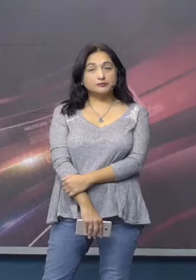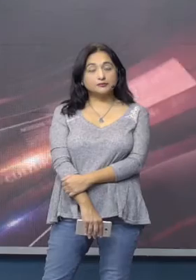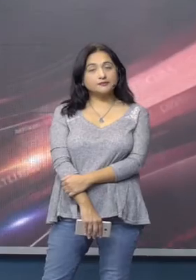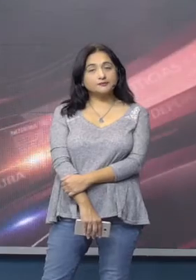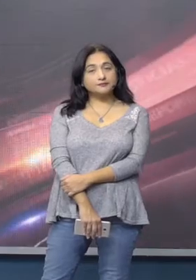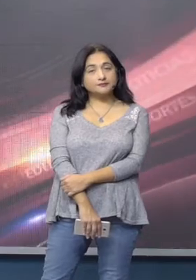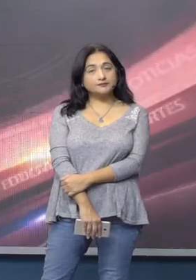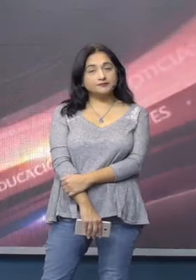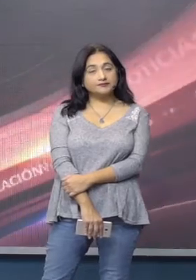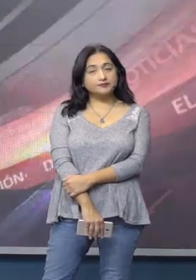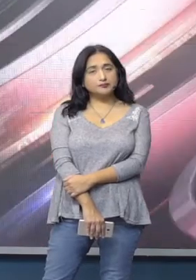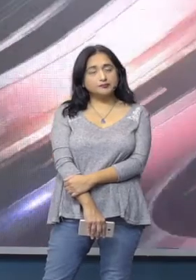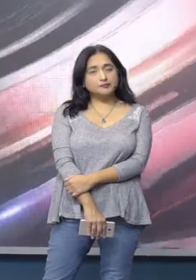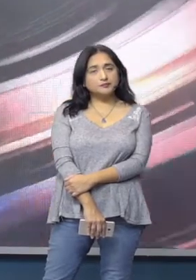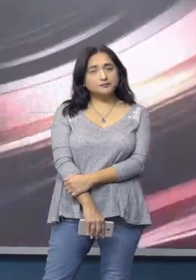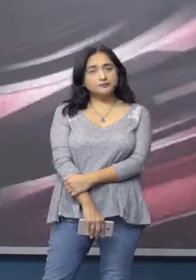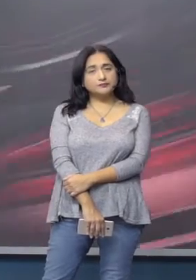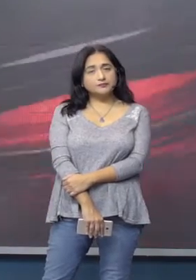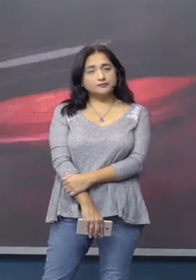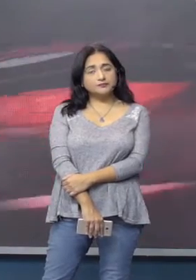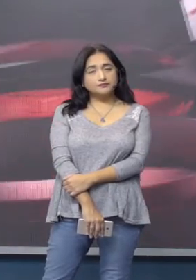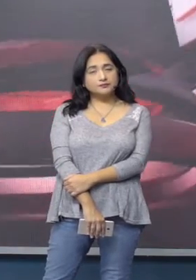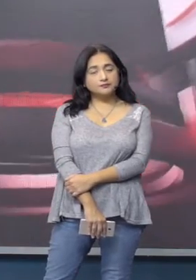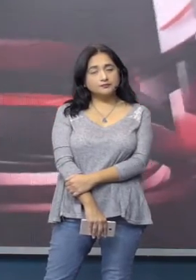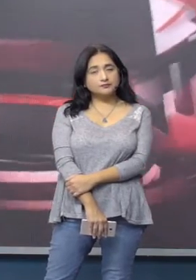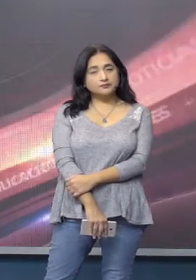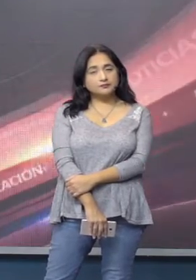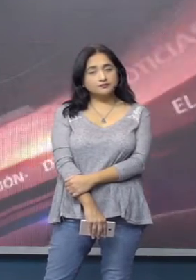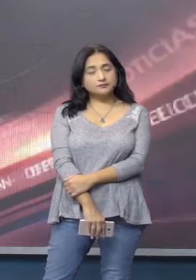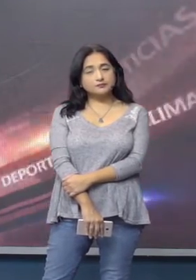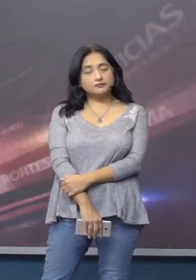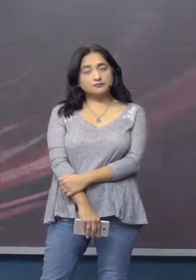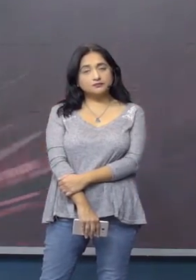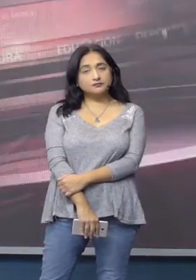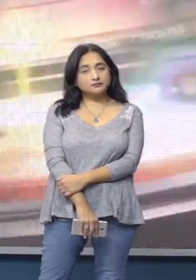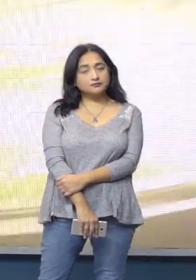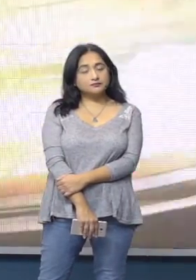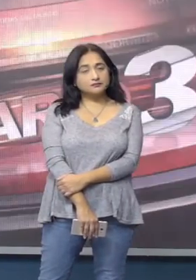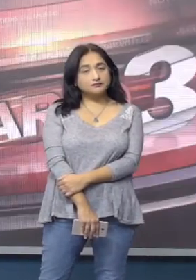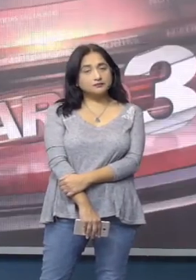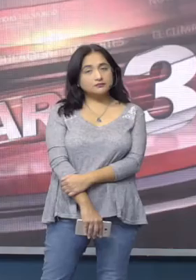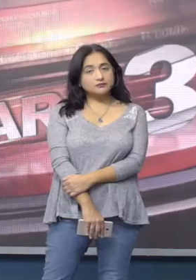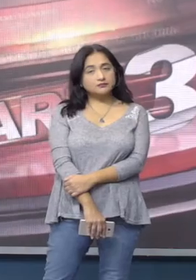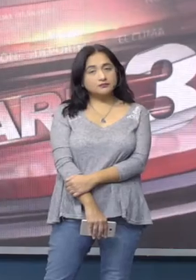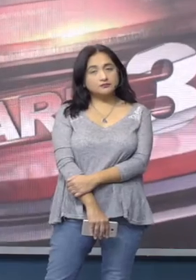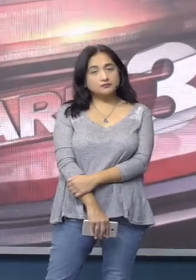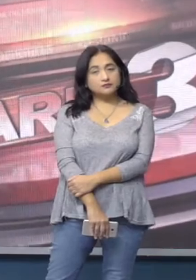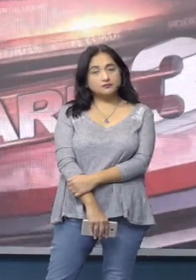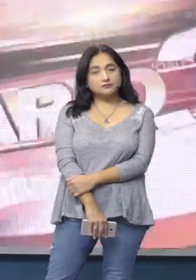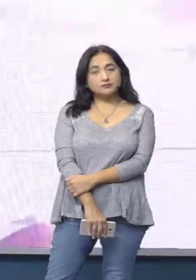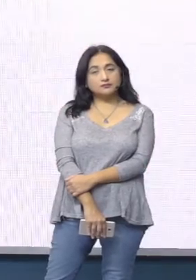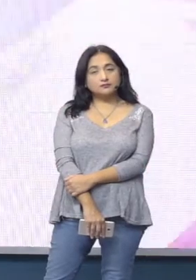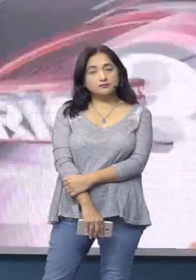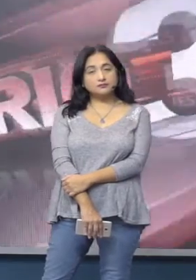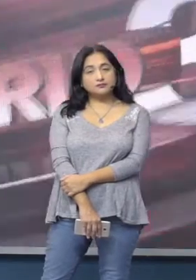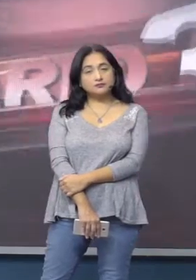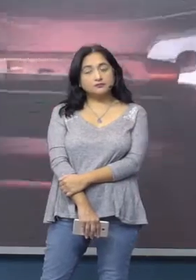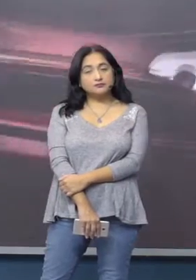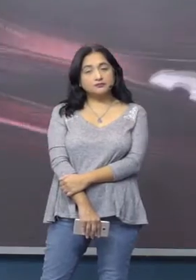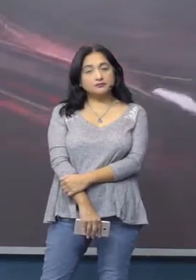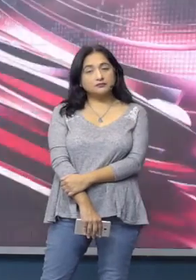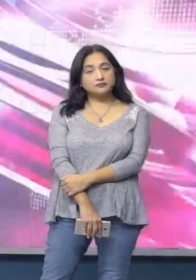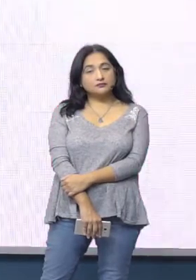llevado a cabo, pero teniendo en cuenta que la provincia nos dio el protocolo provincial que había enviado al orden